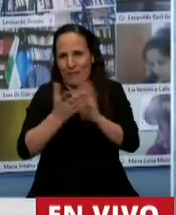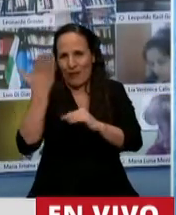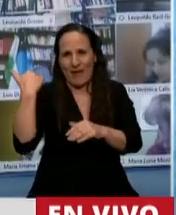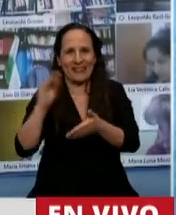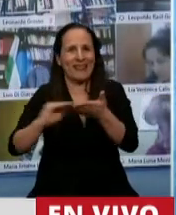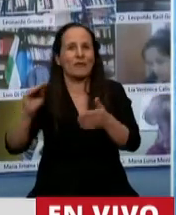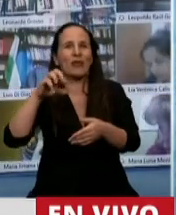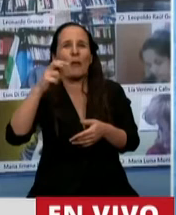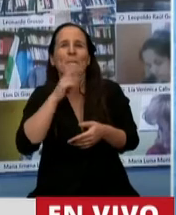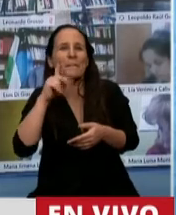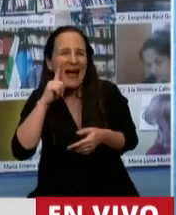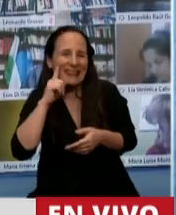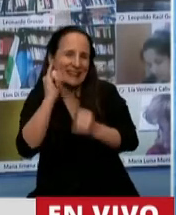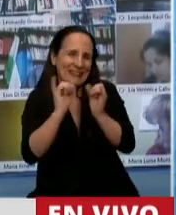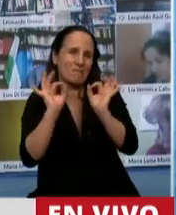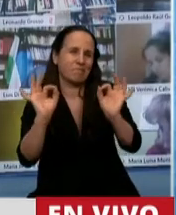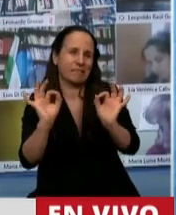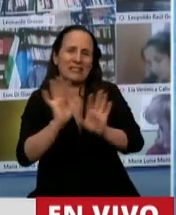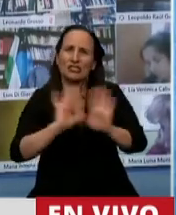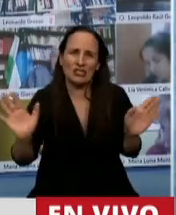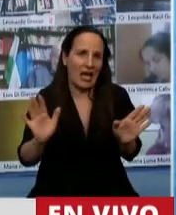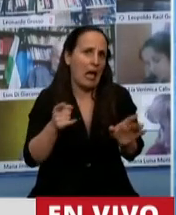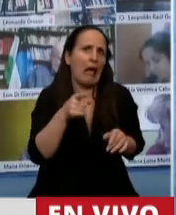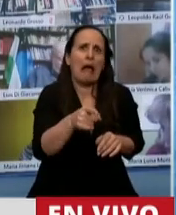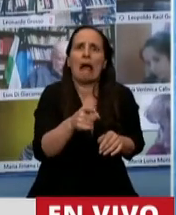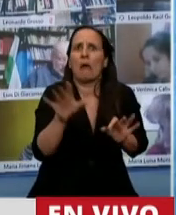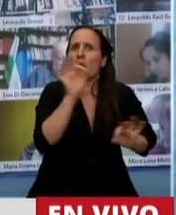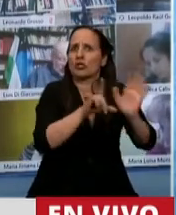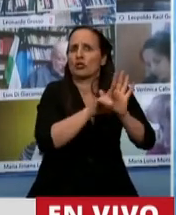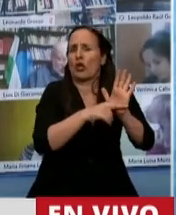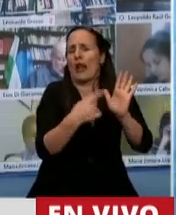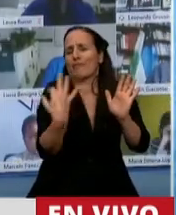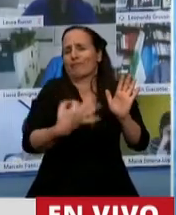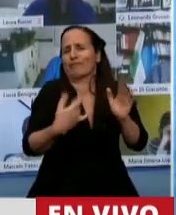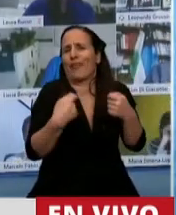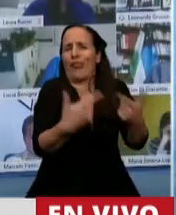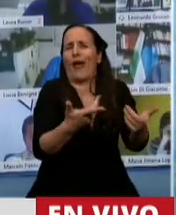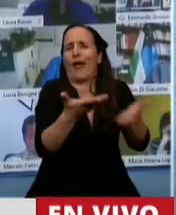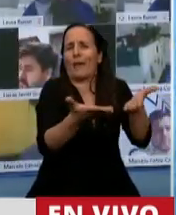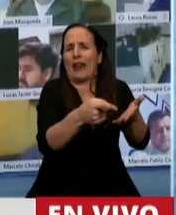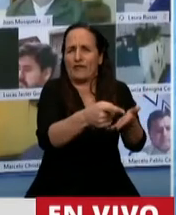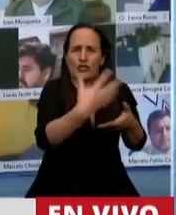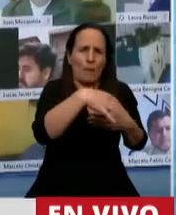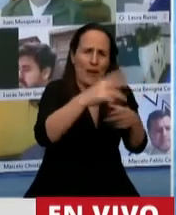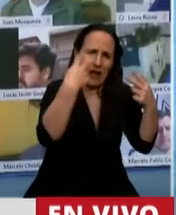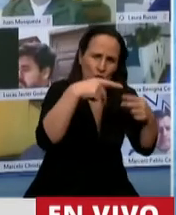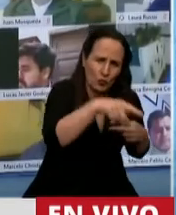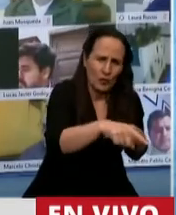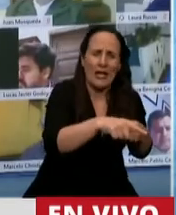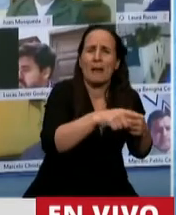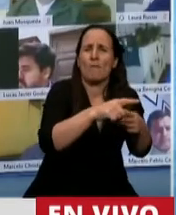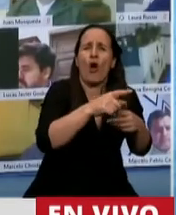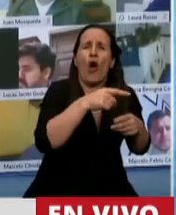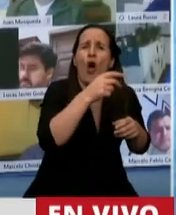Patri, tiene beneficios no solamente para los distintos actores del sector turístico, desde los grandes a los pequeños